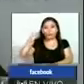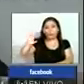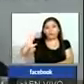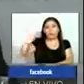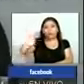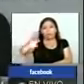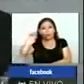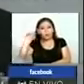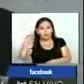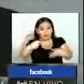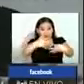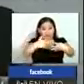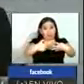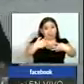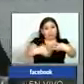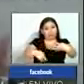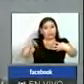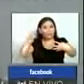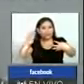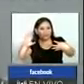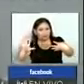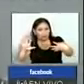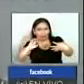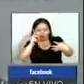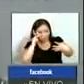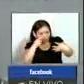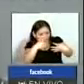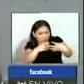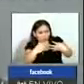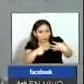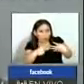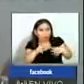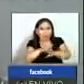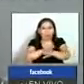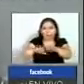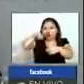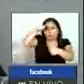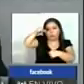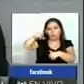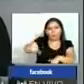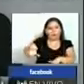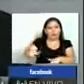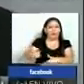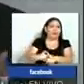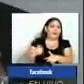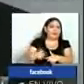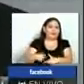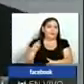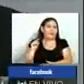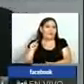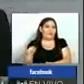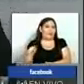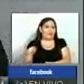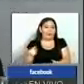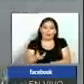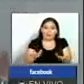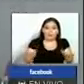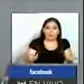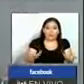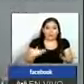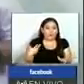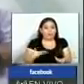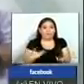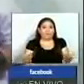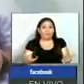De esa ley No se observa No se hace nada Y solo se veta Entonces Ahí es donde realmente Al final No hemos podido Ir